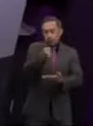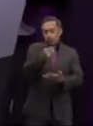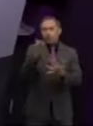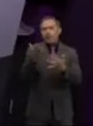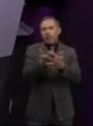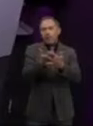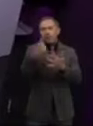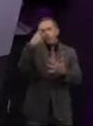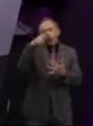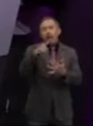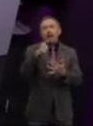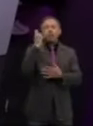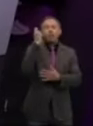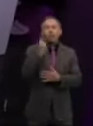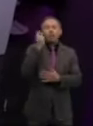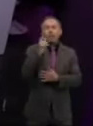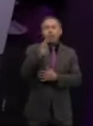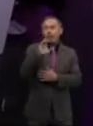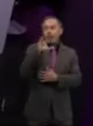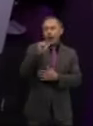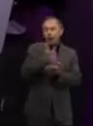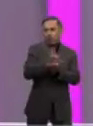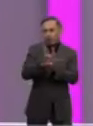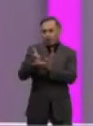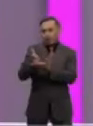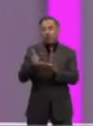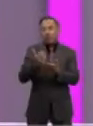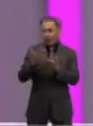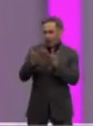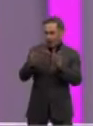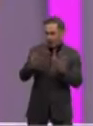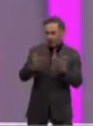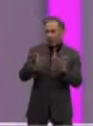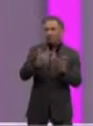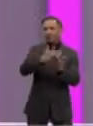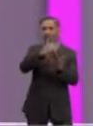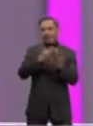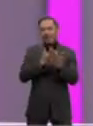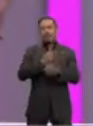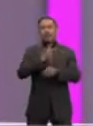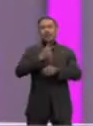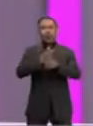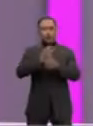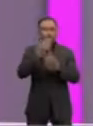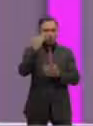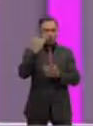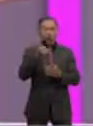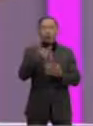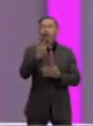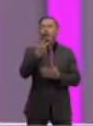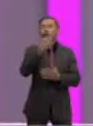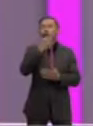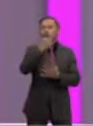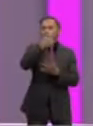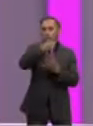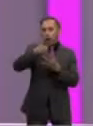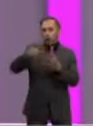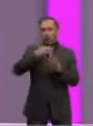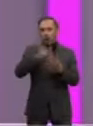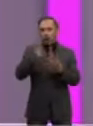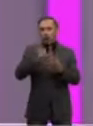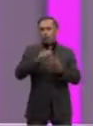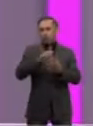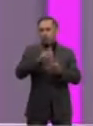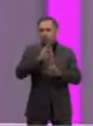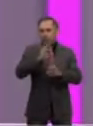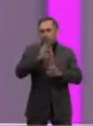gracias. Vamos a la segunda fase de esta discusión. 8 minutos tiene cada participante que podrán ir utilizando al azar. La pregunta abierta con la que